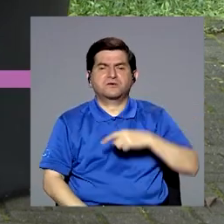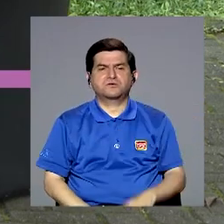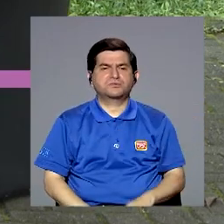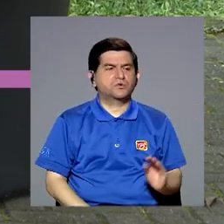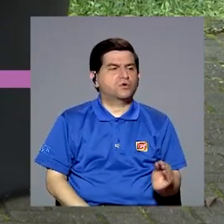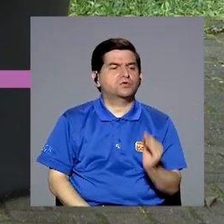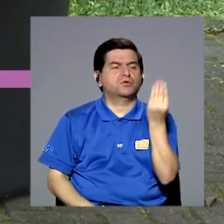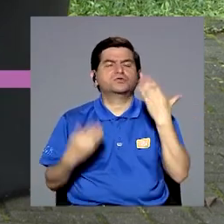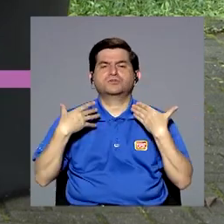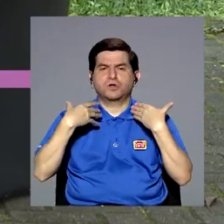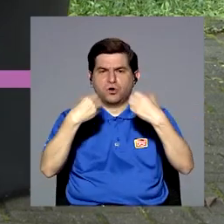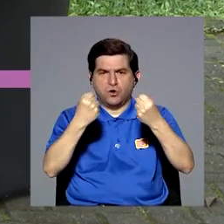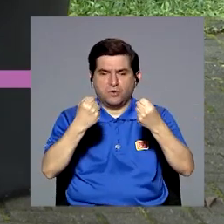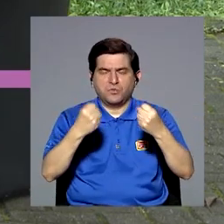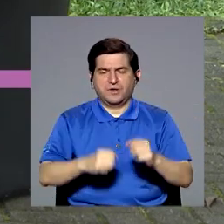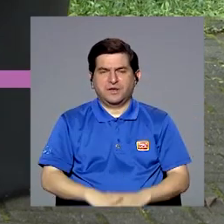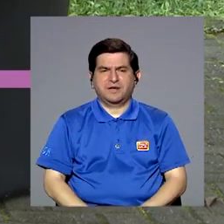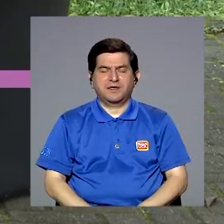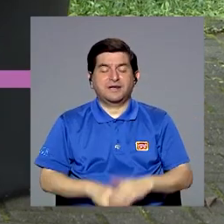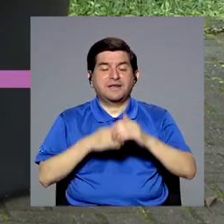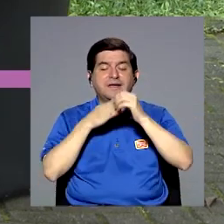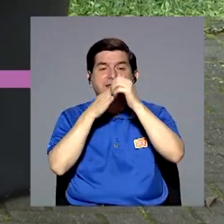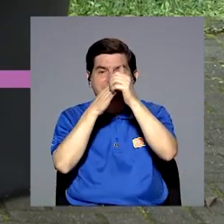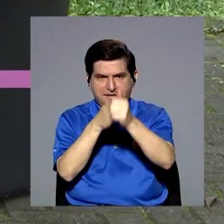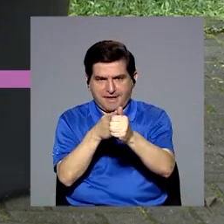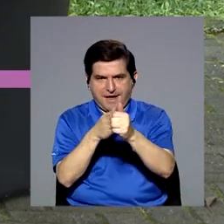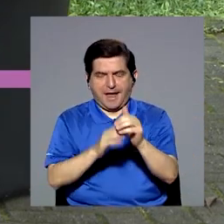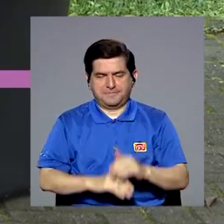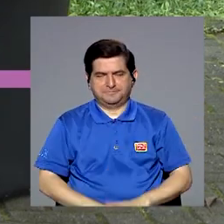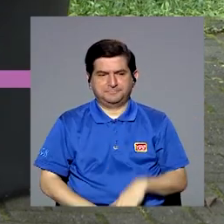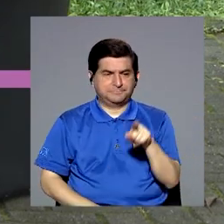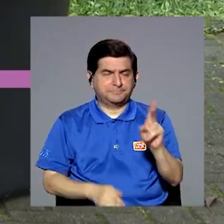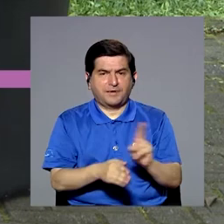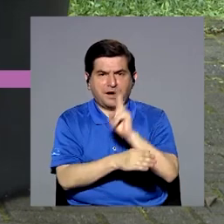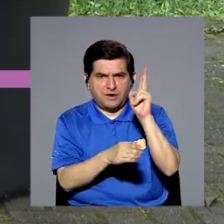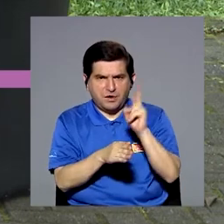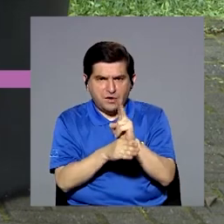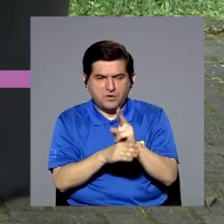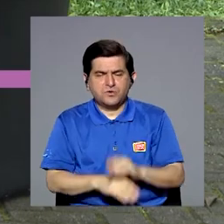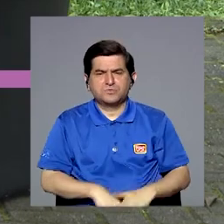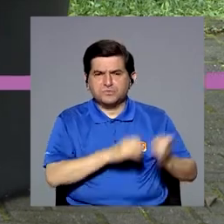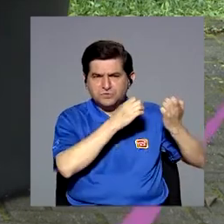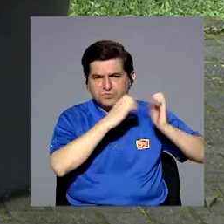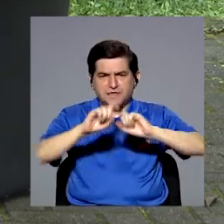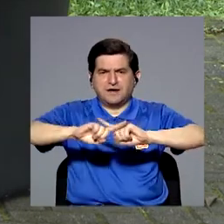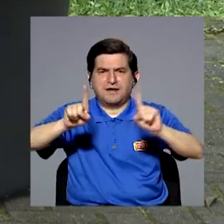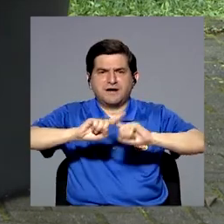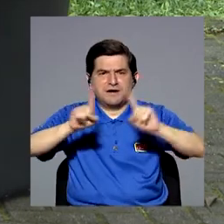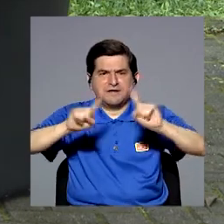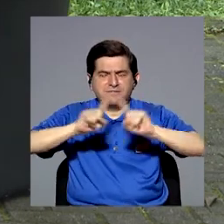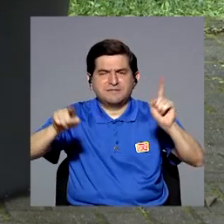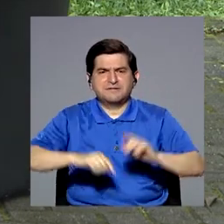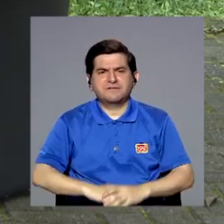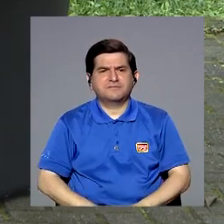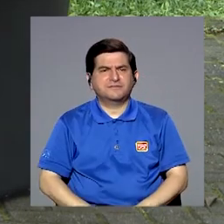Joven Salud los guiamos a que puedan utilizar esas estrategias en